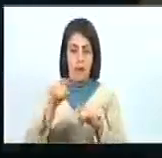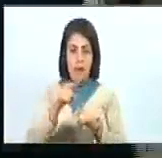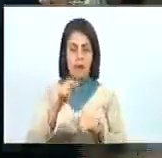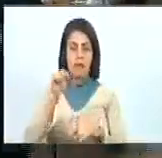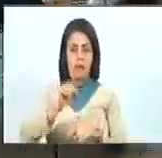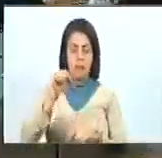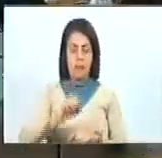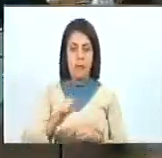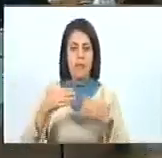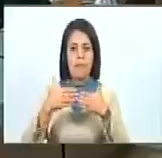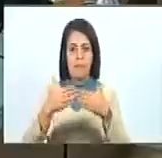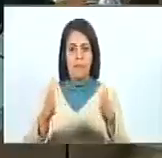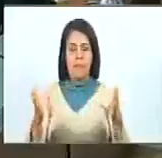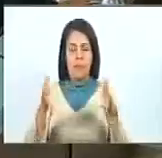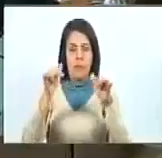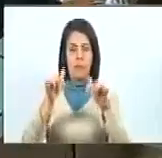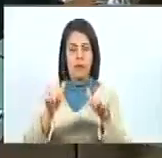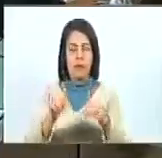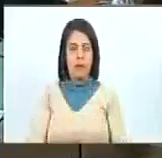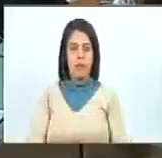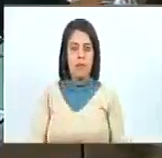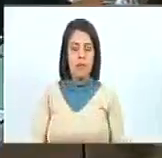Se abre la sesión.